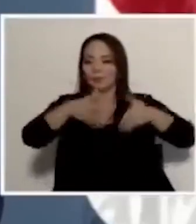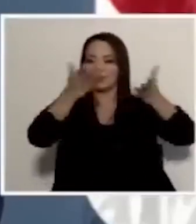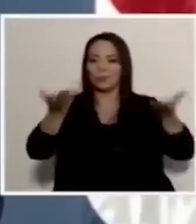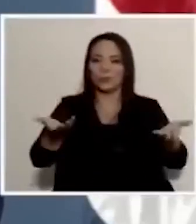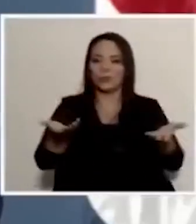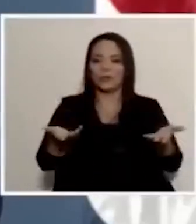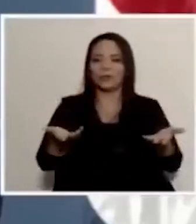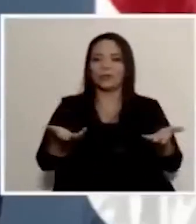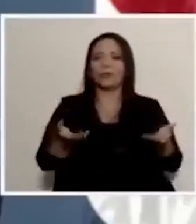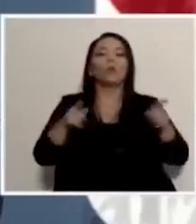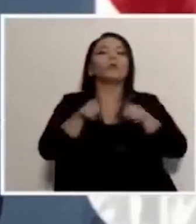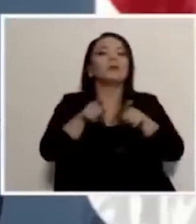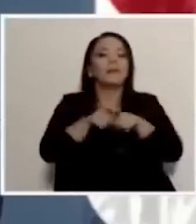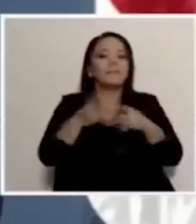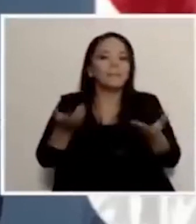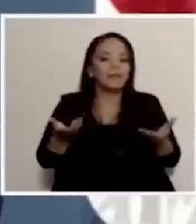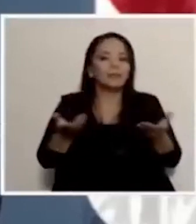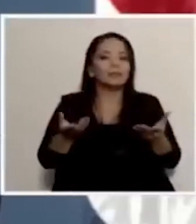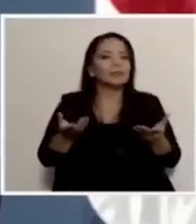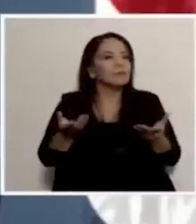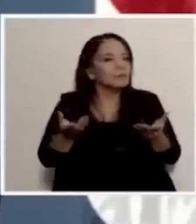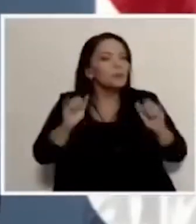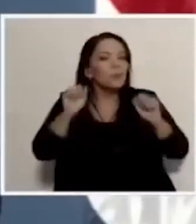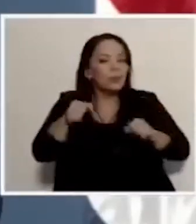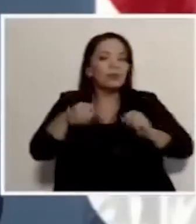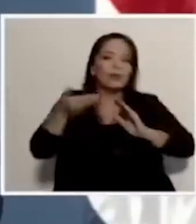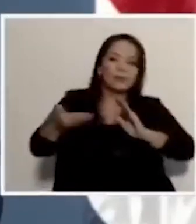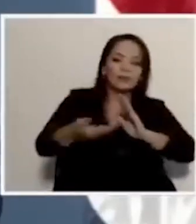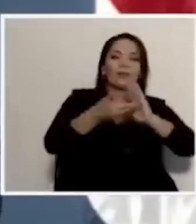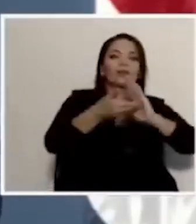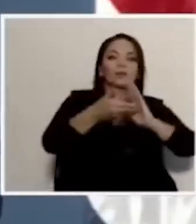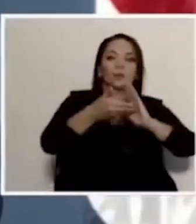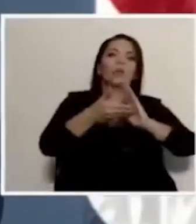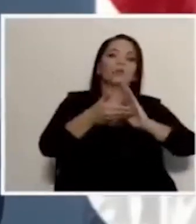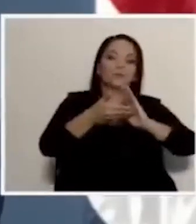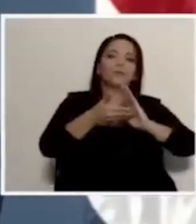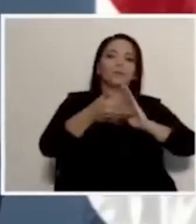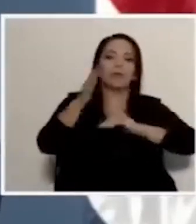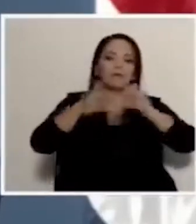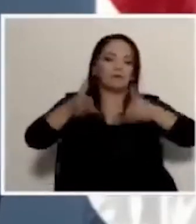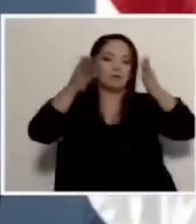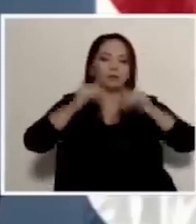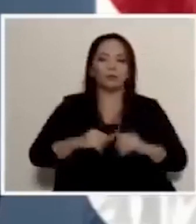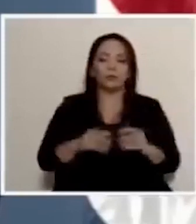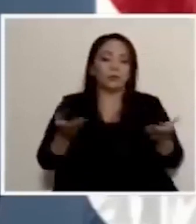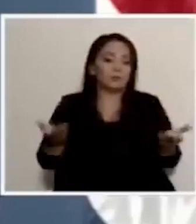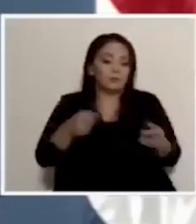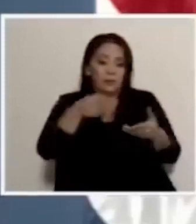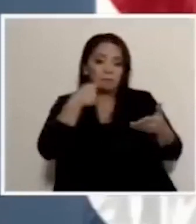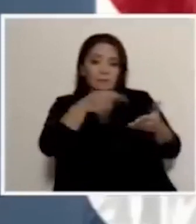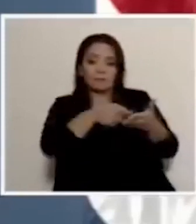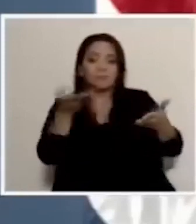como el posible daño que podría generar la infraestructura. Esa es la conclusión